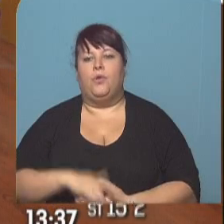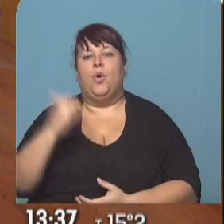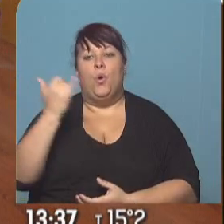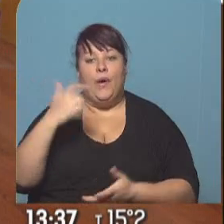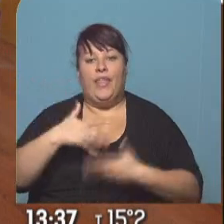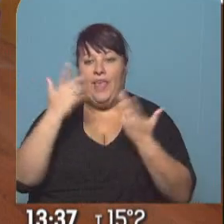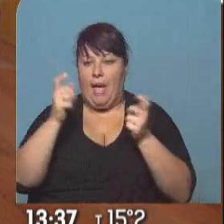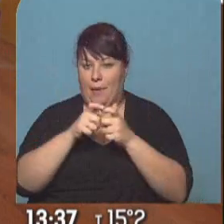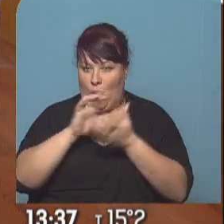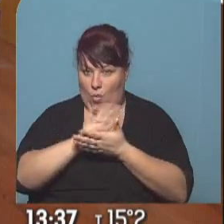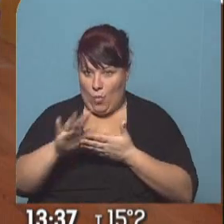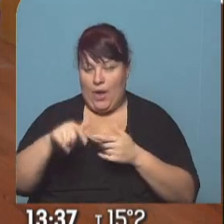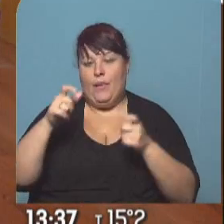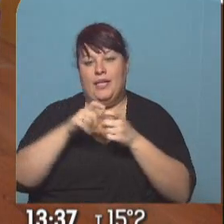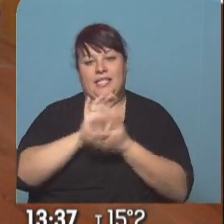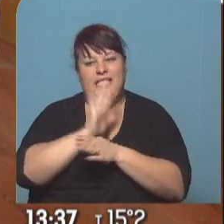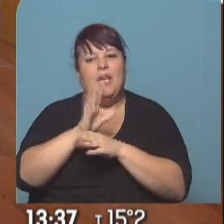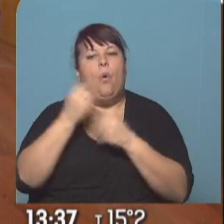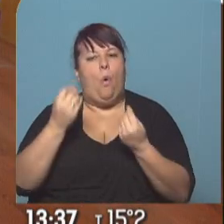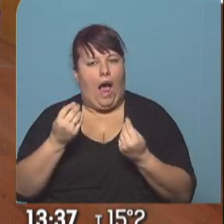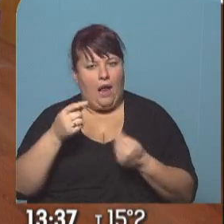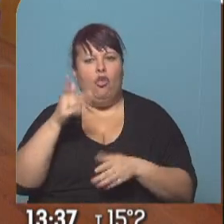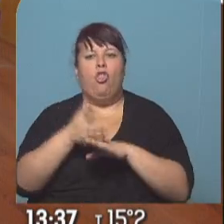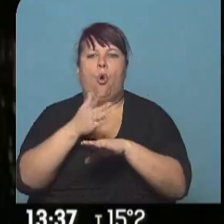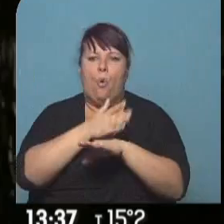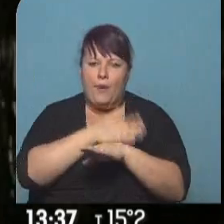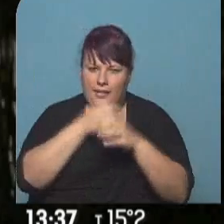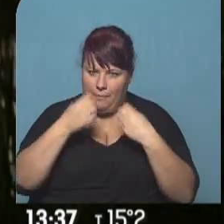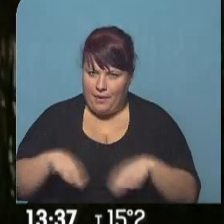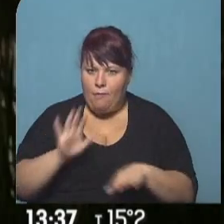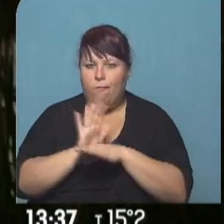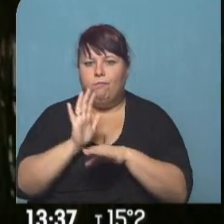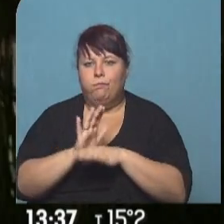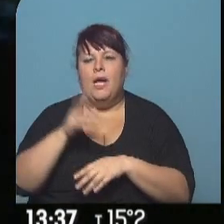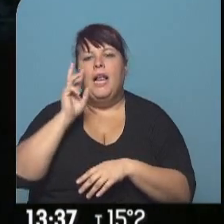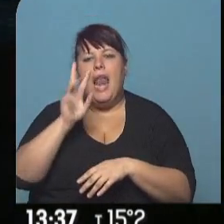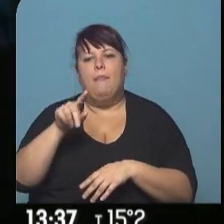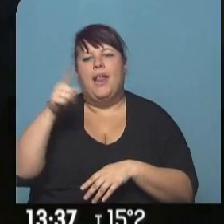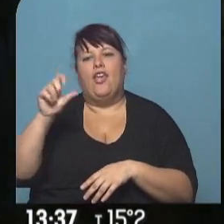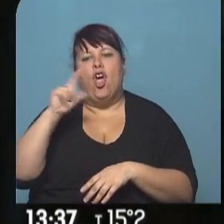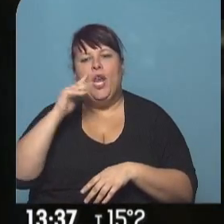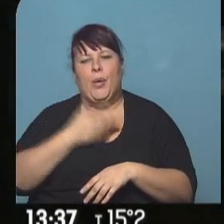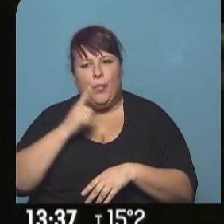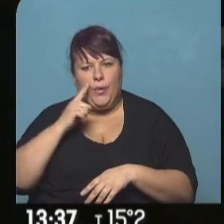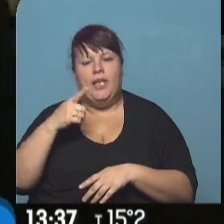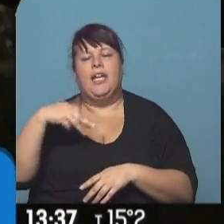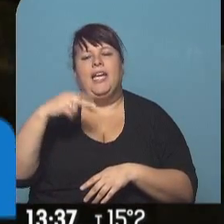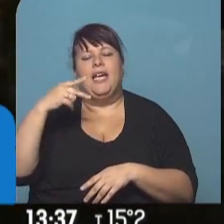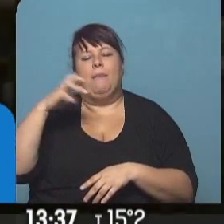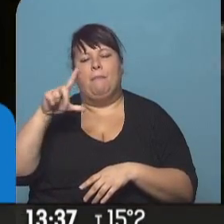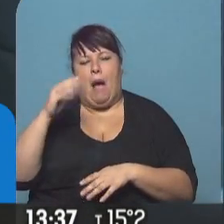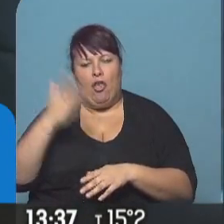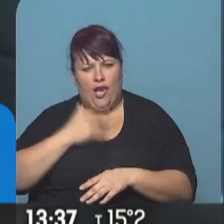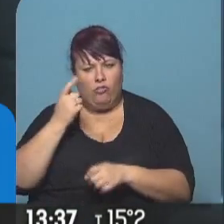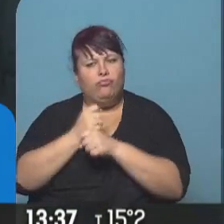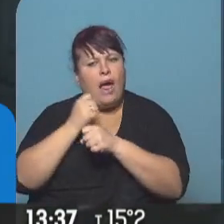Jueves, día de estreno de cine, se renueva la cartelera con estas propuestas. Un documental para el comienzo que se llama La mirada del colibrí, dirigido por Pablo Nissenson. Es